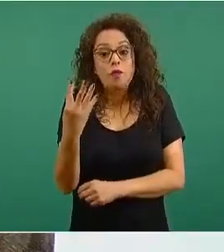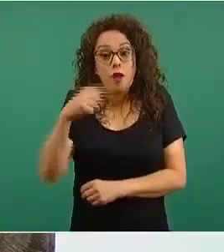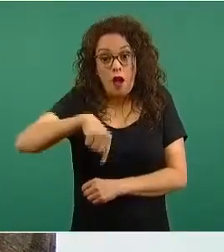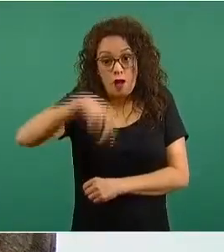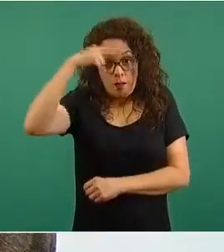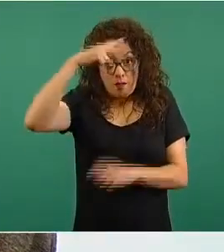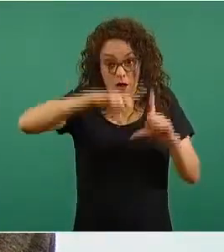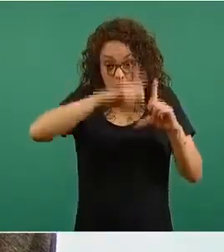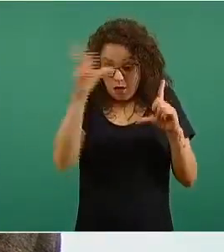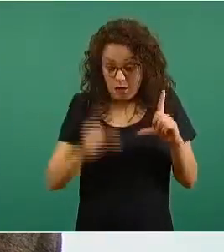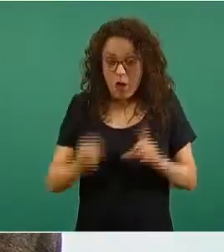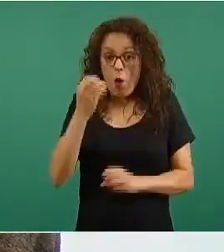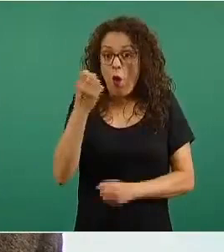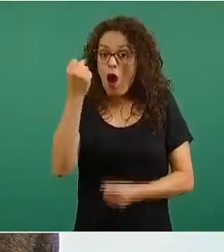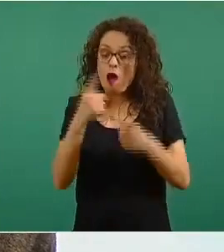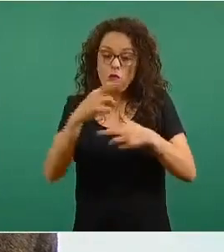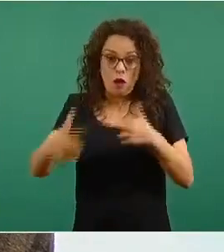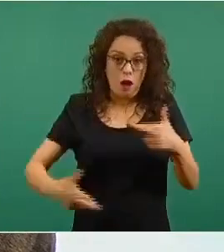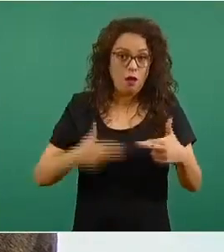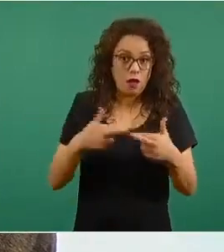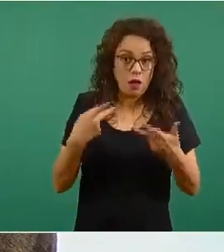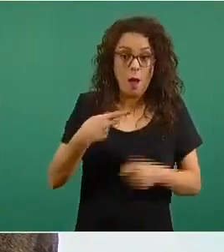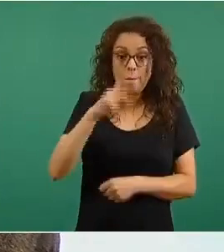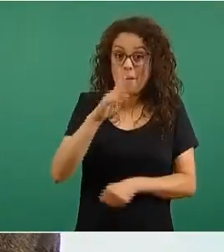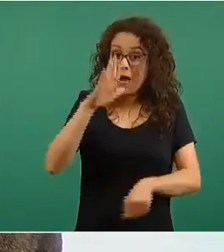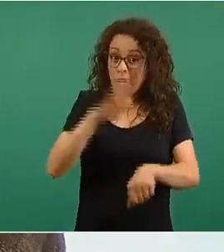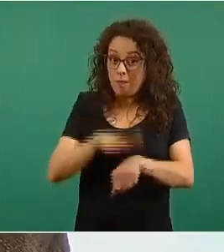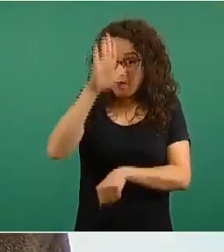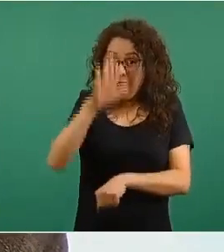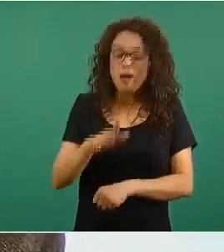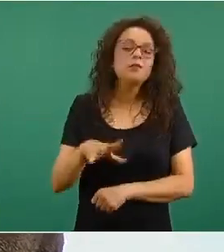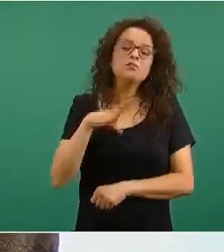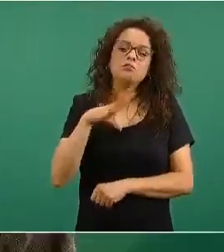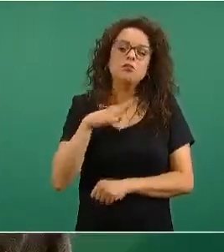algunas regiones, pero en su mayoría son muy chiquitas.